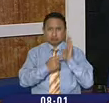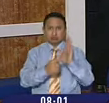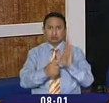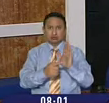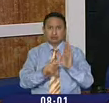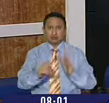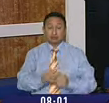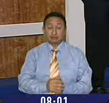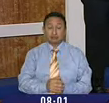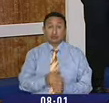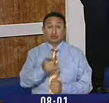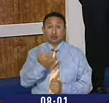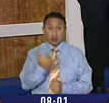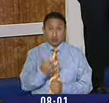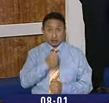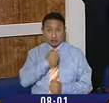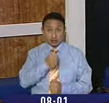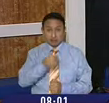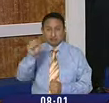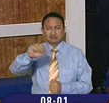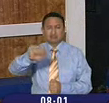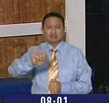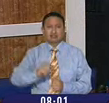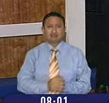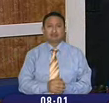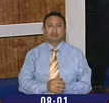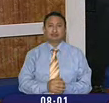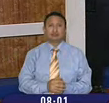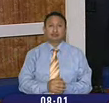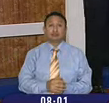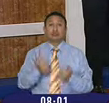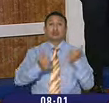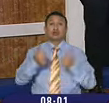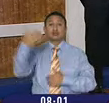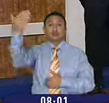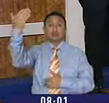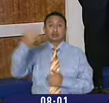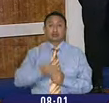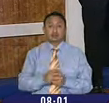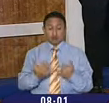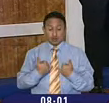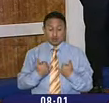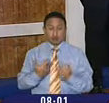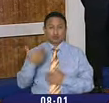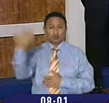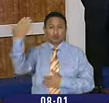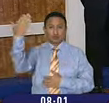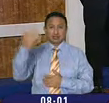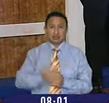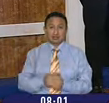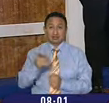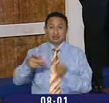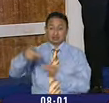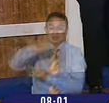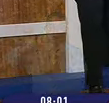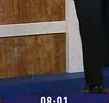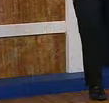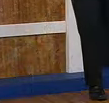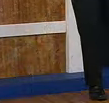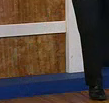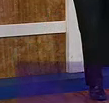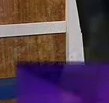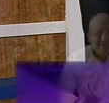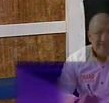¿Y usted trabajen? ¿Tiene entrevista hoy? Yo tengo entrevista. Con candidato a la alcaldía. Hoy me tocó los alcaldes. Así es. Usted le toca los perfectos, en cambio. Exacto. Bueno,